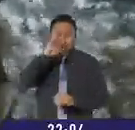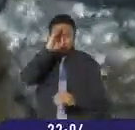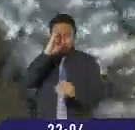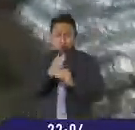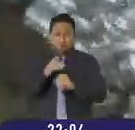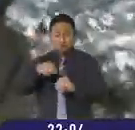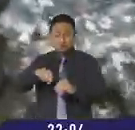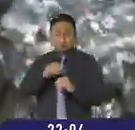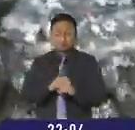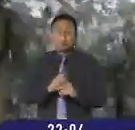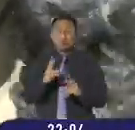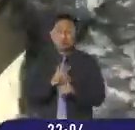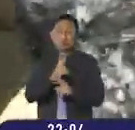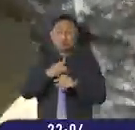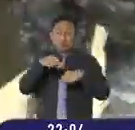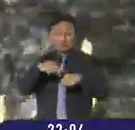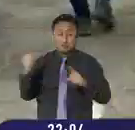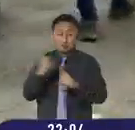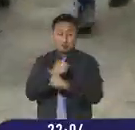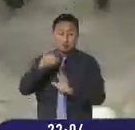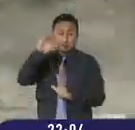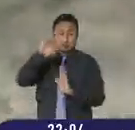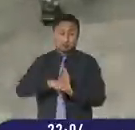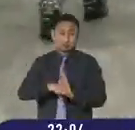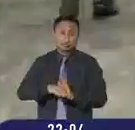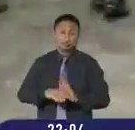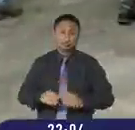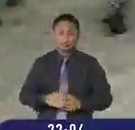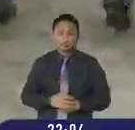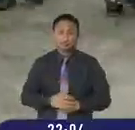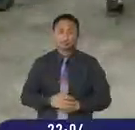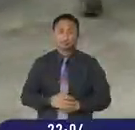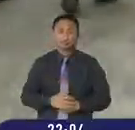bajar la violencia que genera el crimen organizado. En Quito informó Iván Casamen.